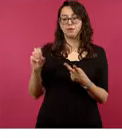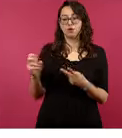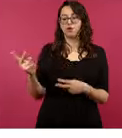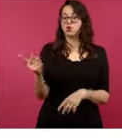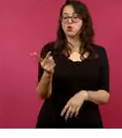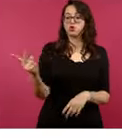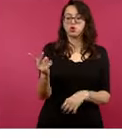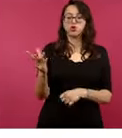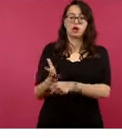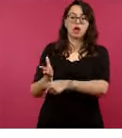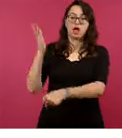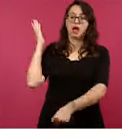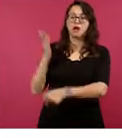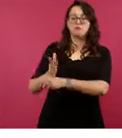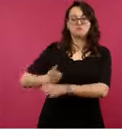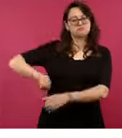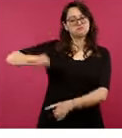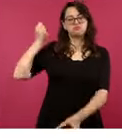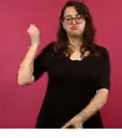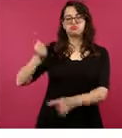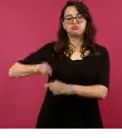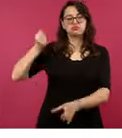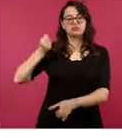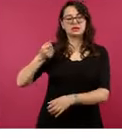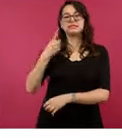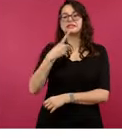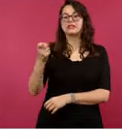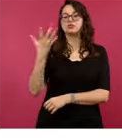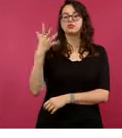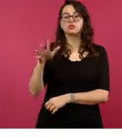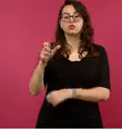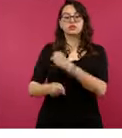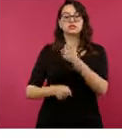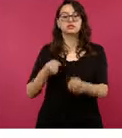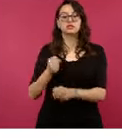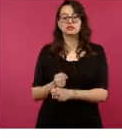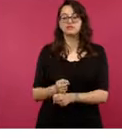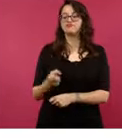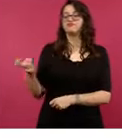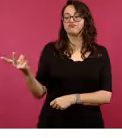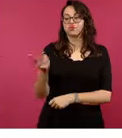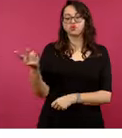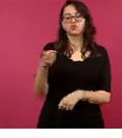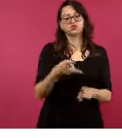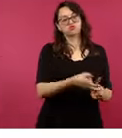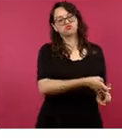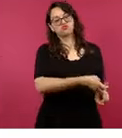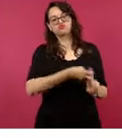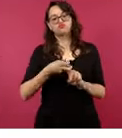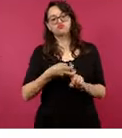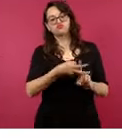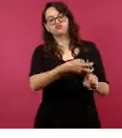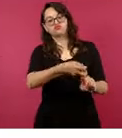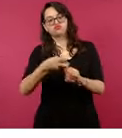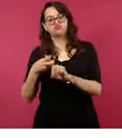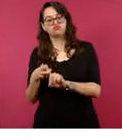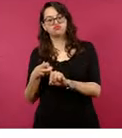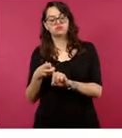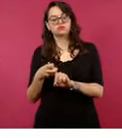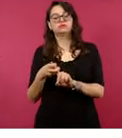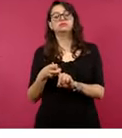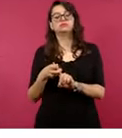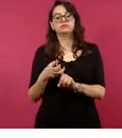sentenciados tras acreditar su responsabilidad en el delito de secuestro exprés con fines de robo en agravio de dos personas, hechos